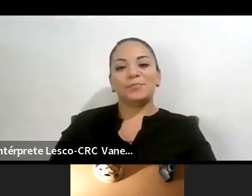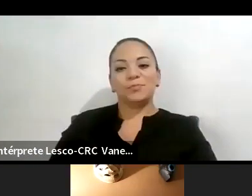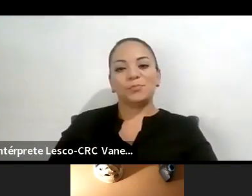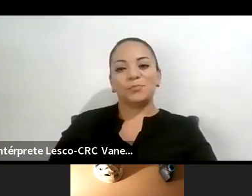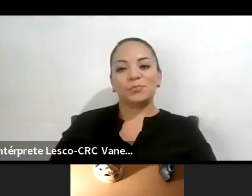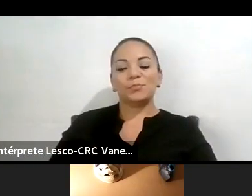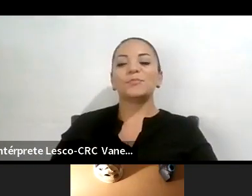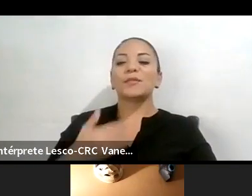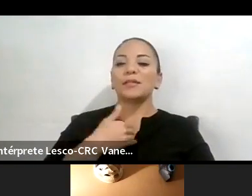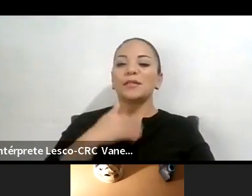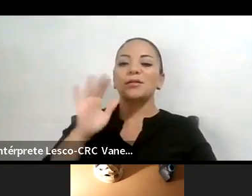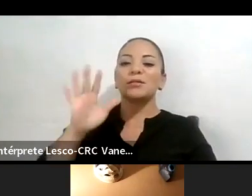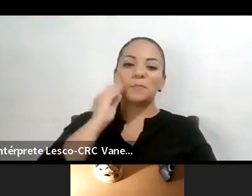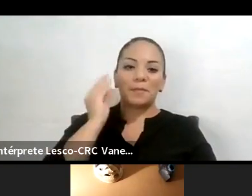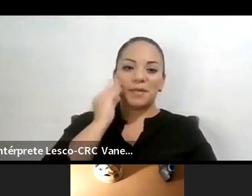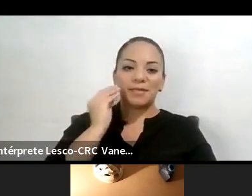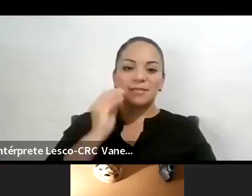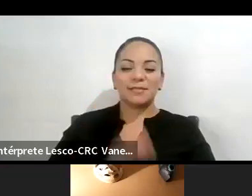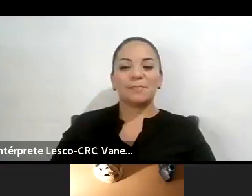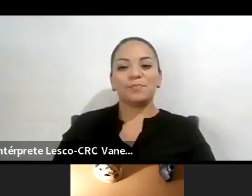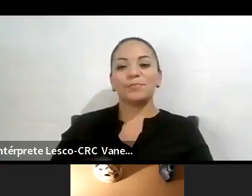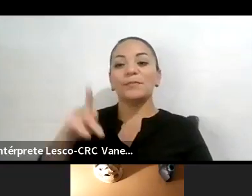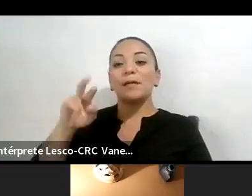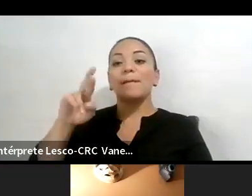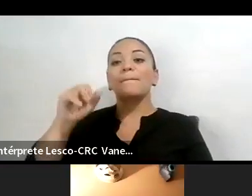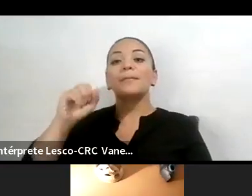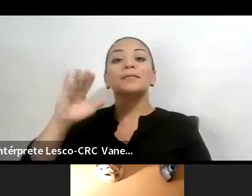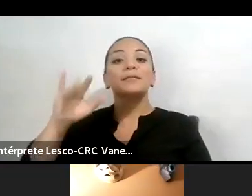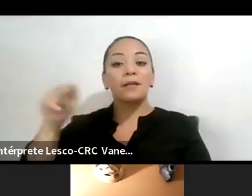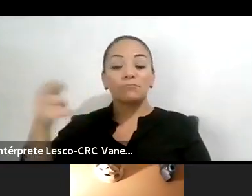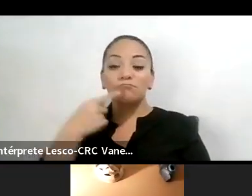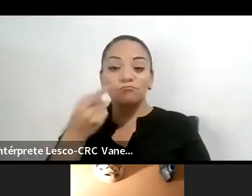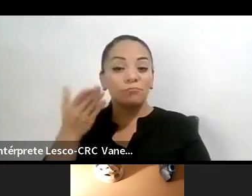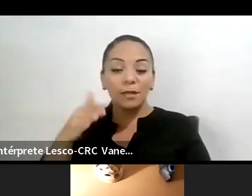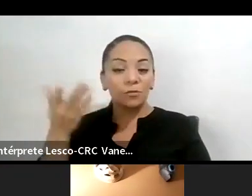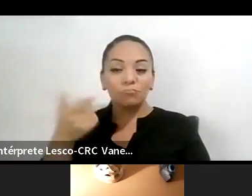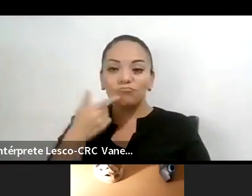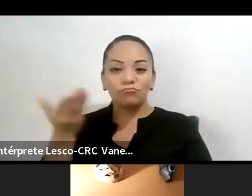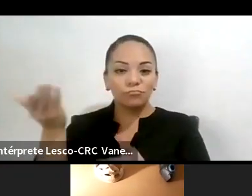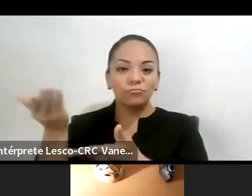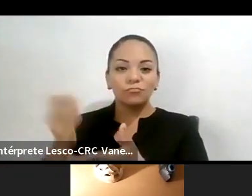de tener la experiencia. Entonces, Priscila, la escuchamos, le damos la palabra.